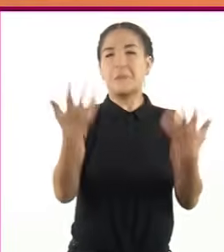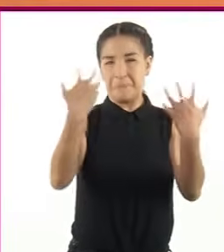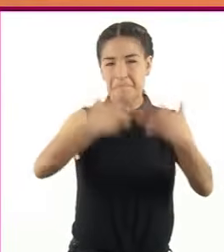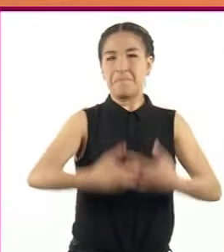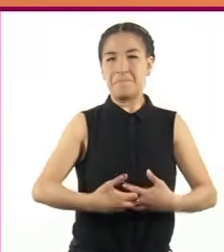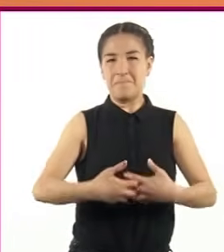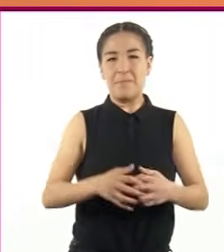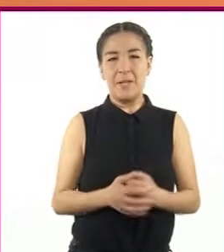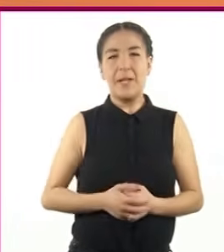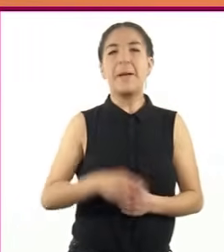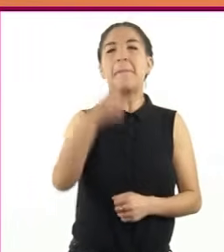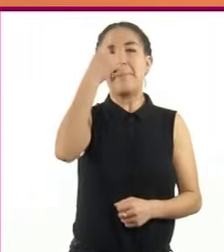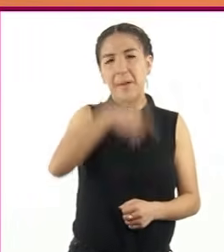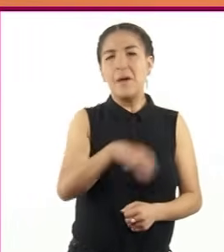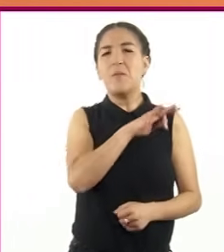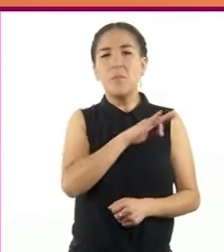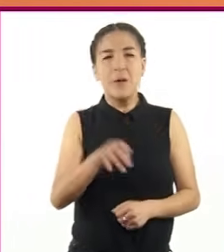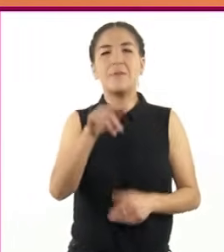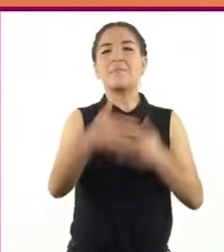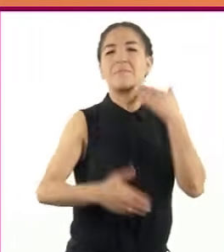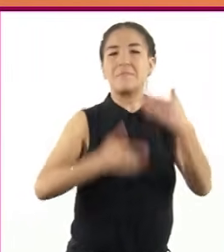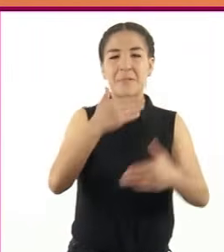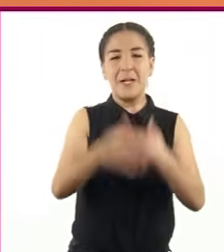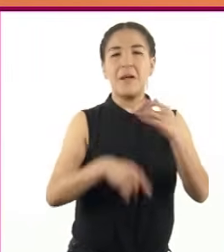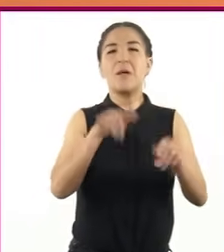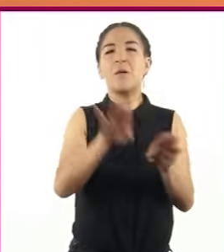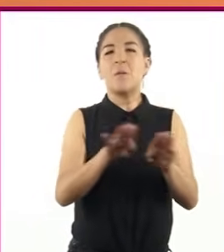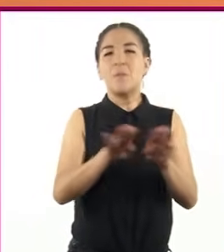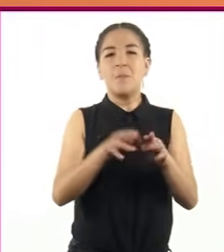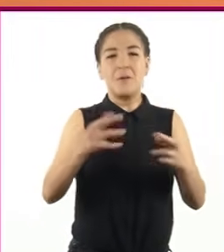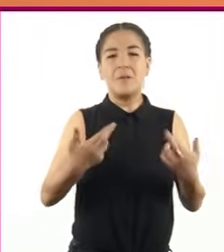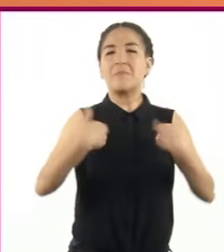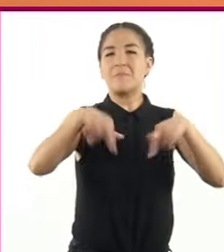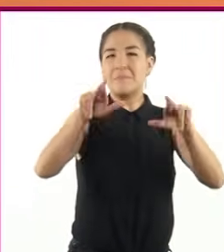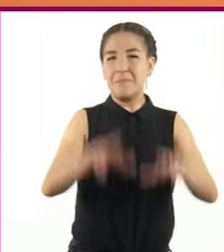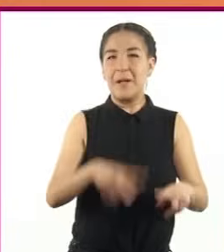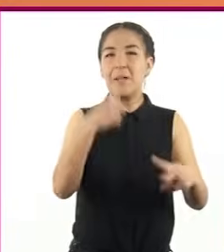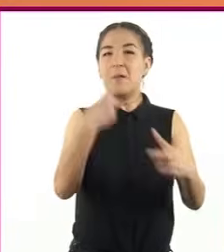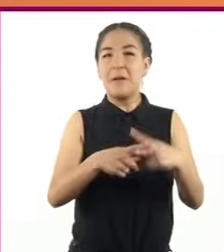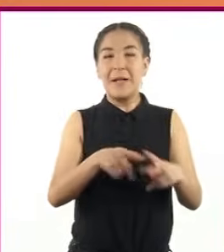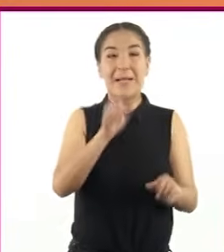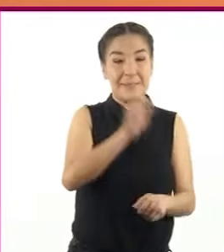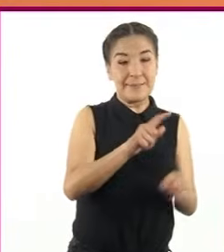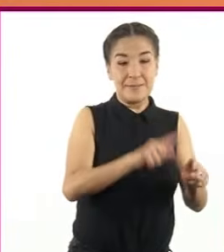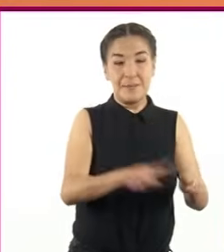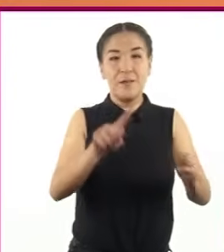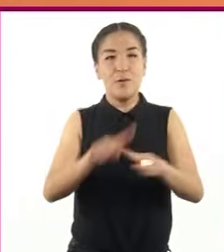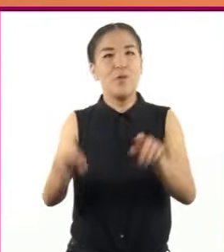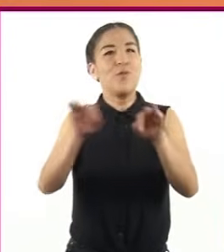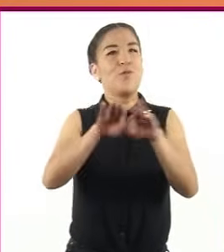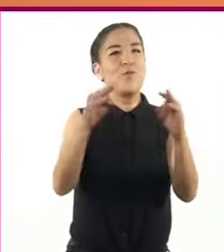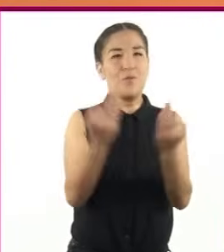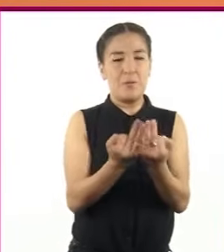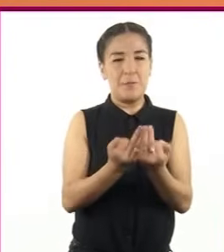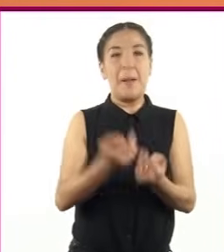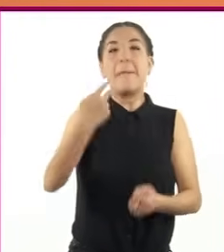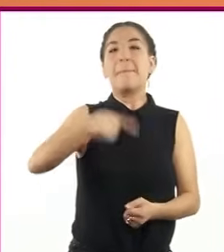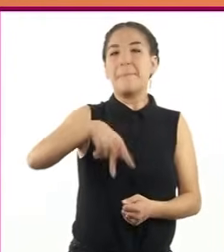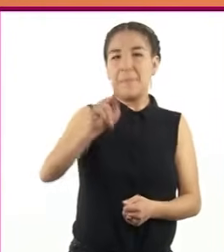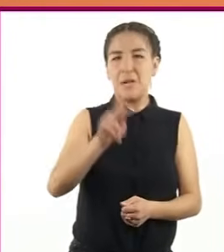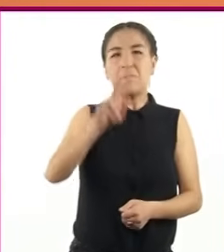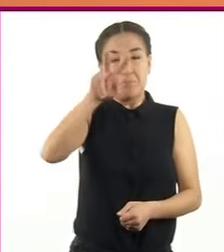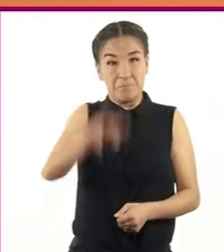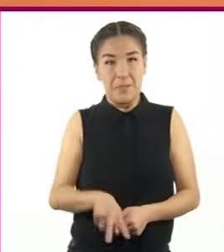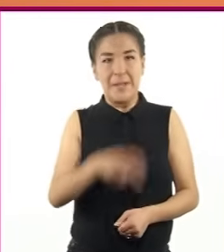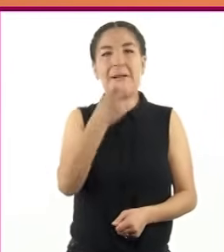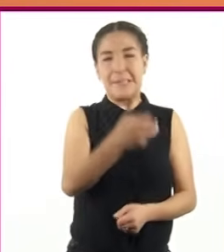funcionan. Nos permiten desarrollar expresiones algebraicas que son distintas en su forma, pero que en